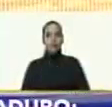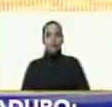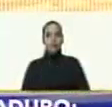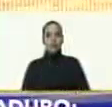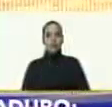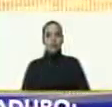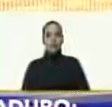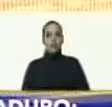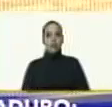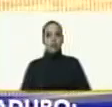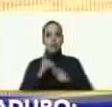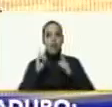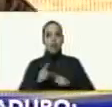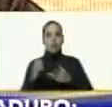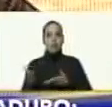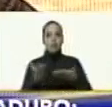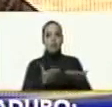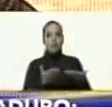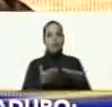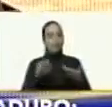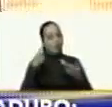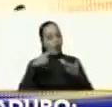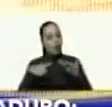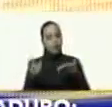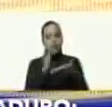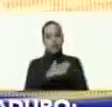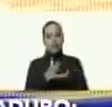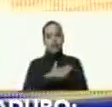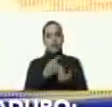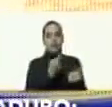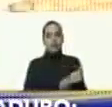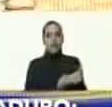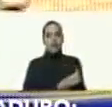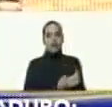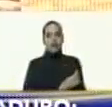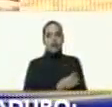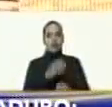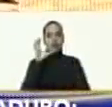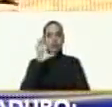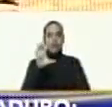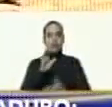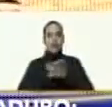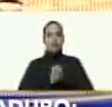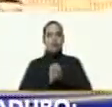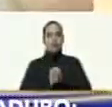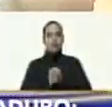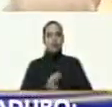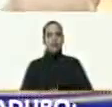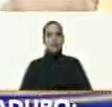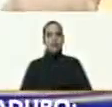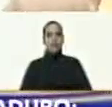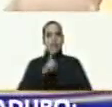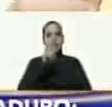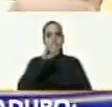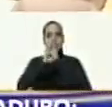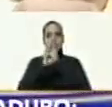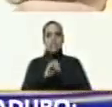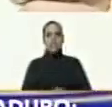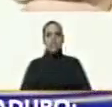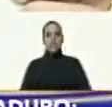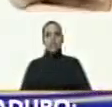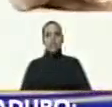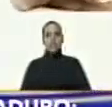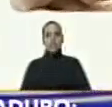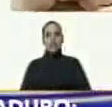También me han traído un conjunto de libros de nuestro hermano presidente y amigo personal, Xi Jinping, un gran líder de la